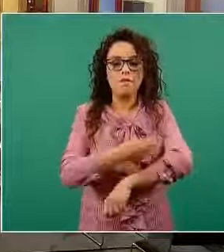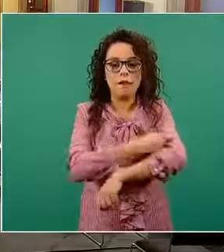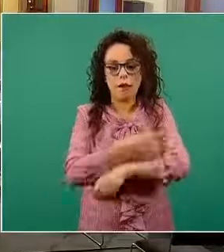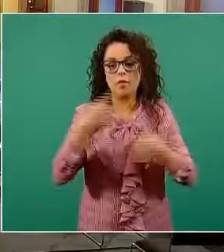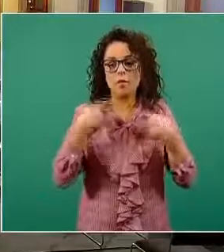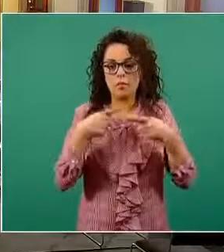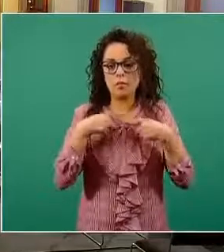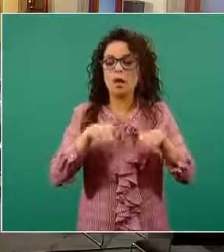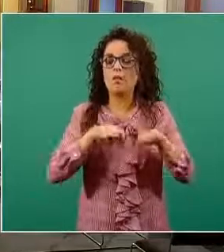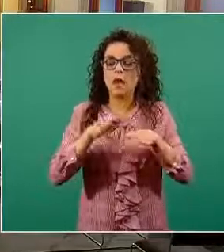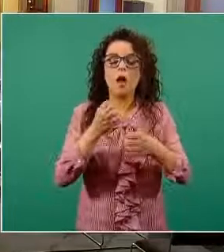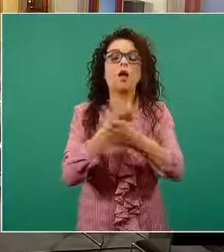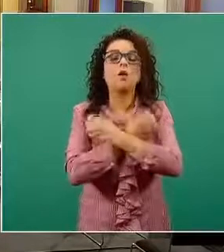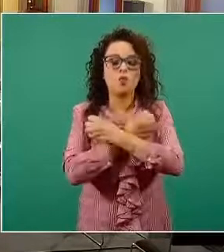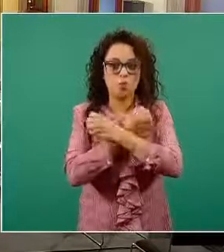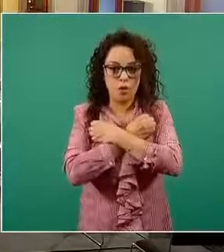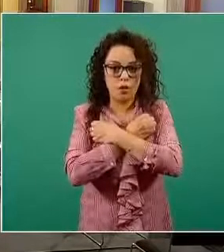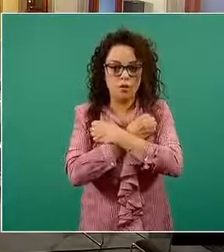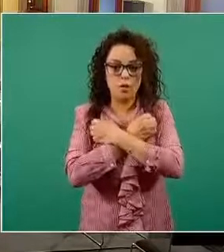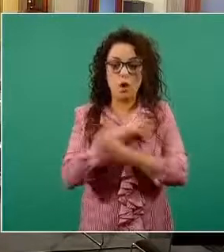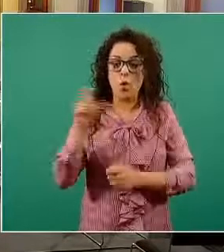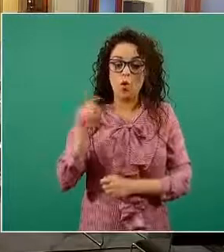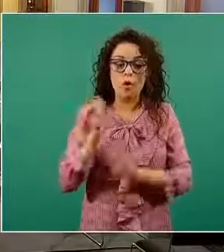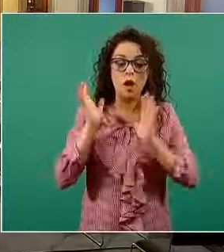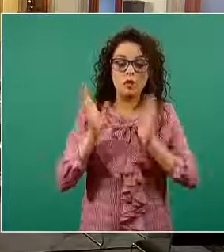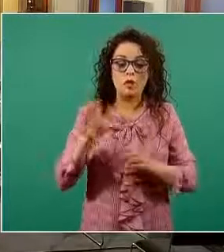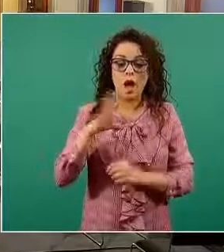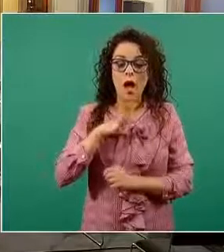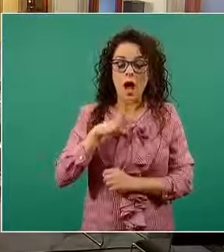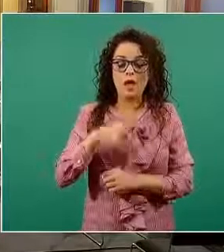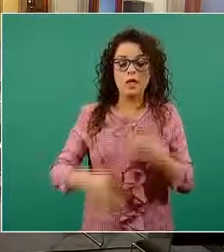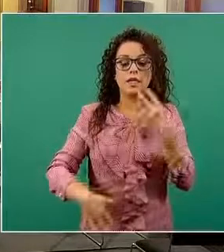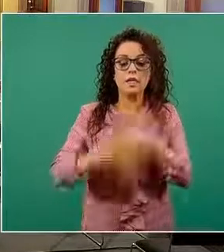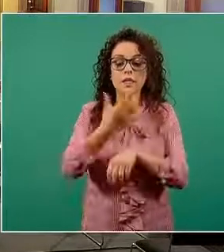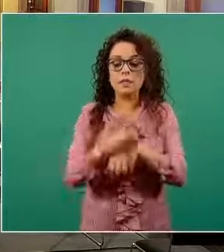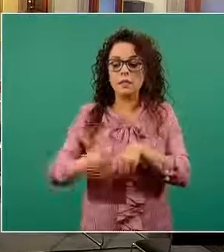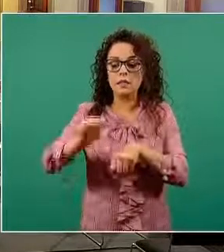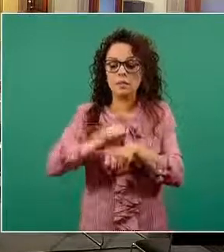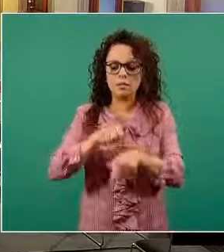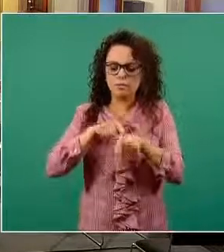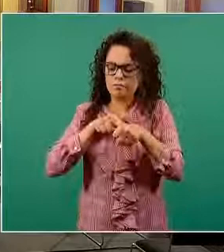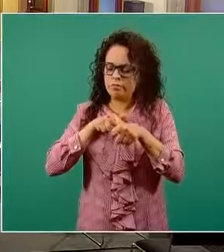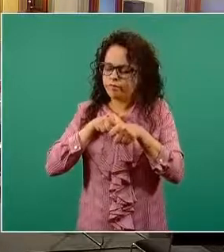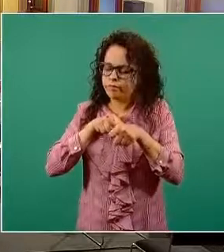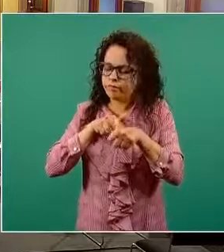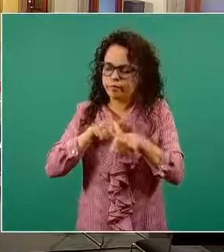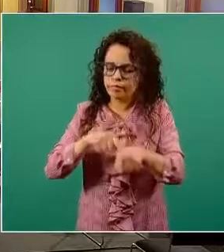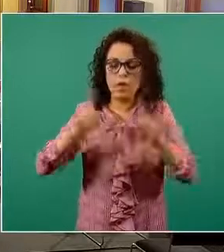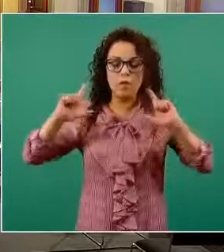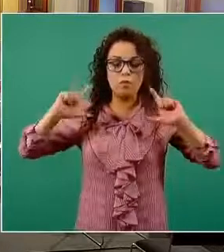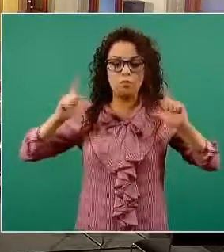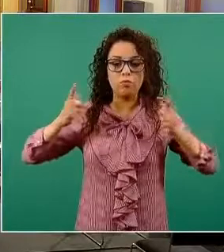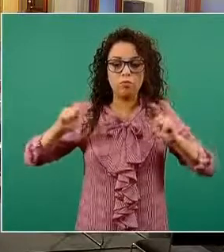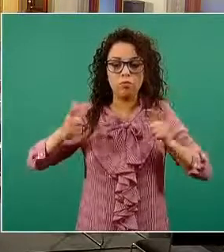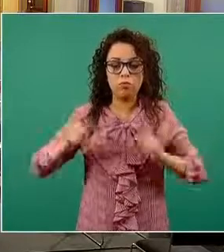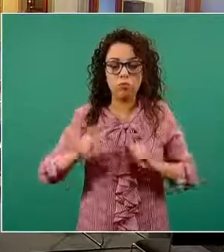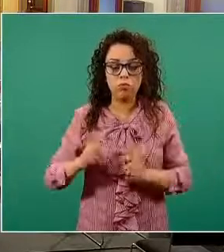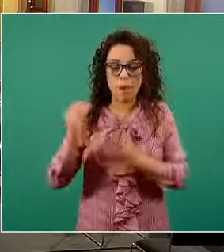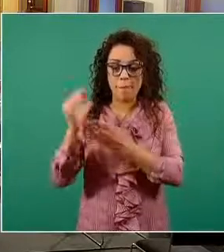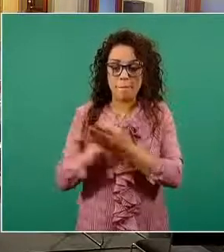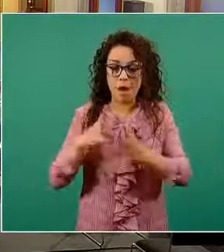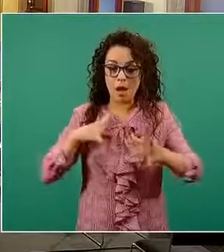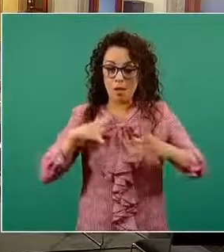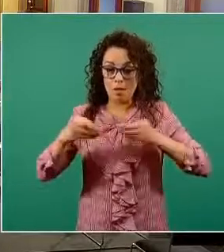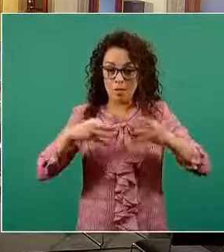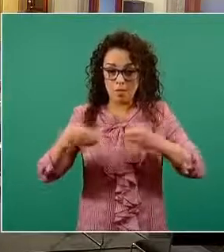educativo, justamente cuando acumulamos ya 15 semanas consecutivas de reducción de la epidemia. 15